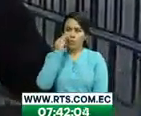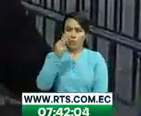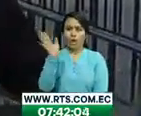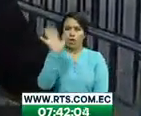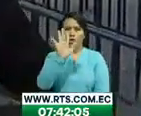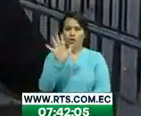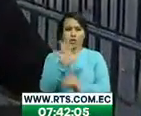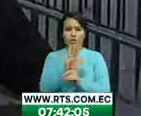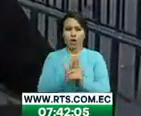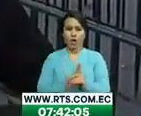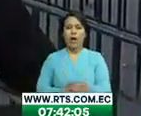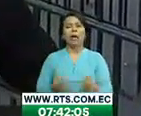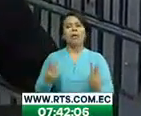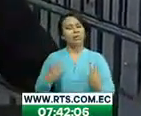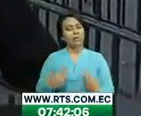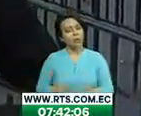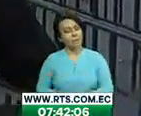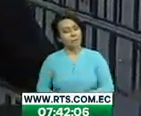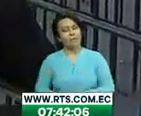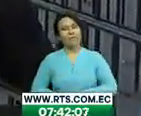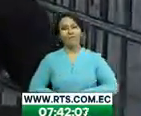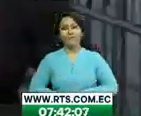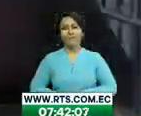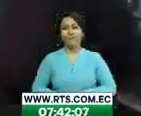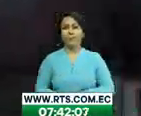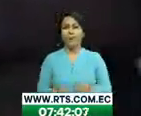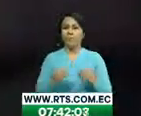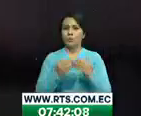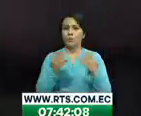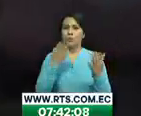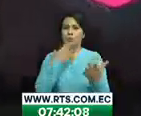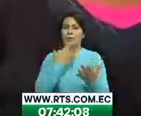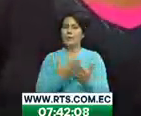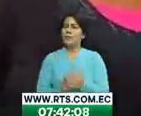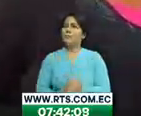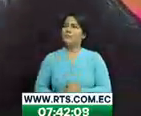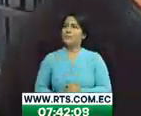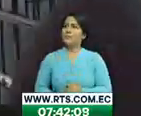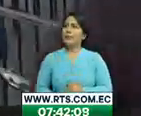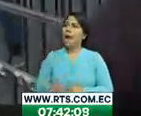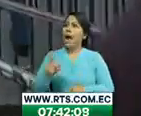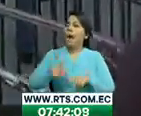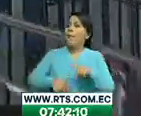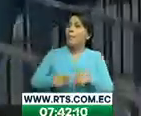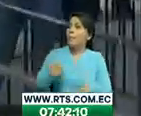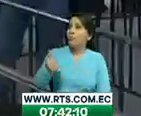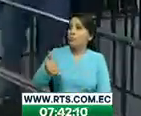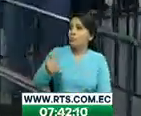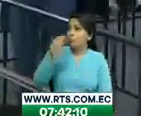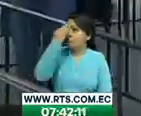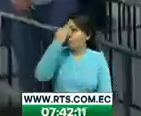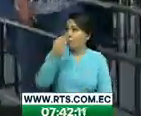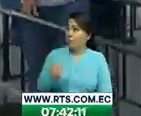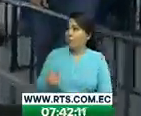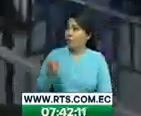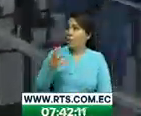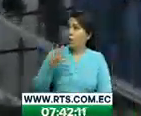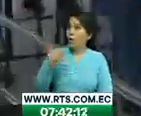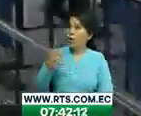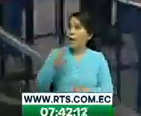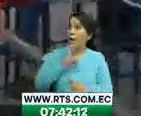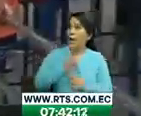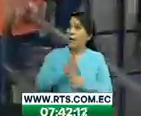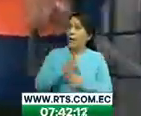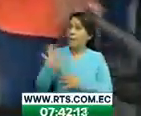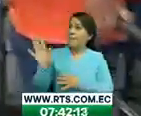pertenencias? Sí. Así es, sí. Así es. Muchas gracias. Amigo, muy buen día. No, listo, no